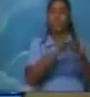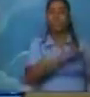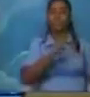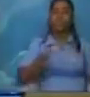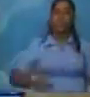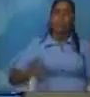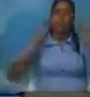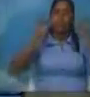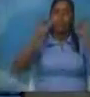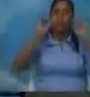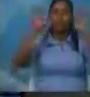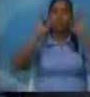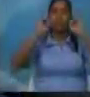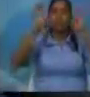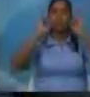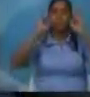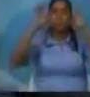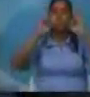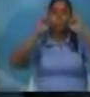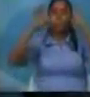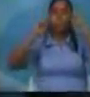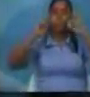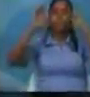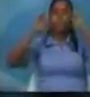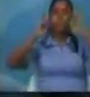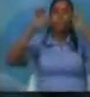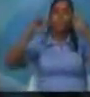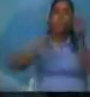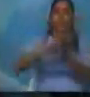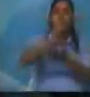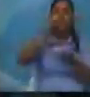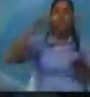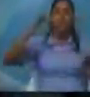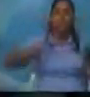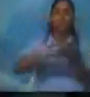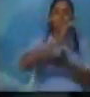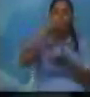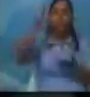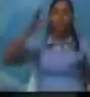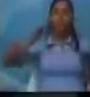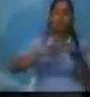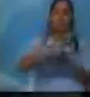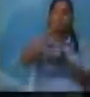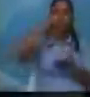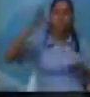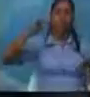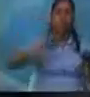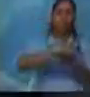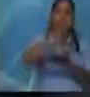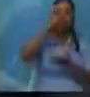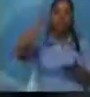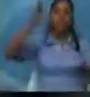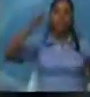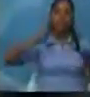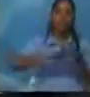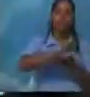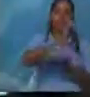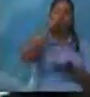allá Gloria a Dios Gloria a Dios Gloria a Dios Gloria a Dios Gloria a Dios Gloria a Dios